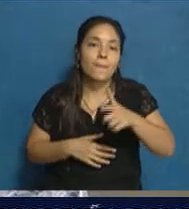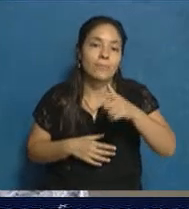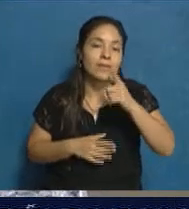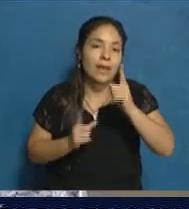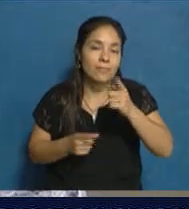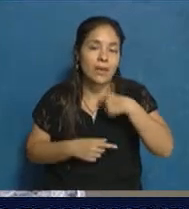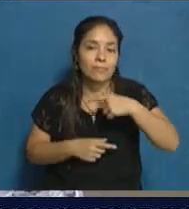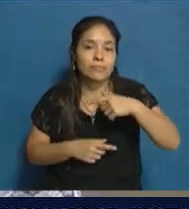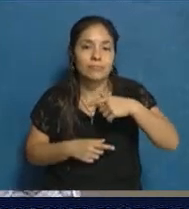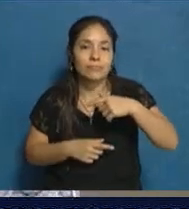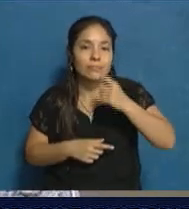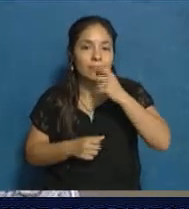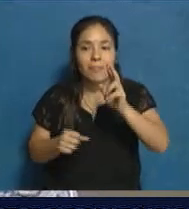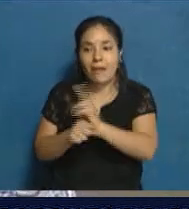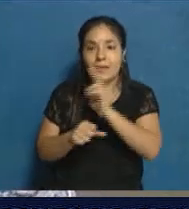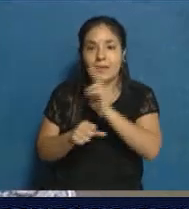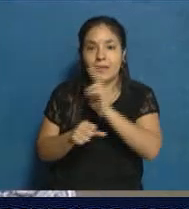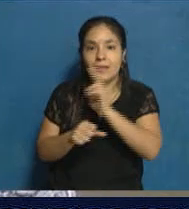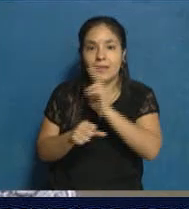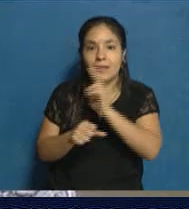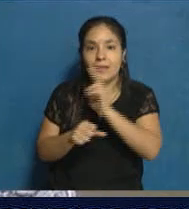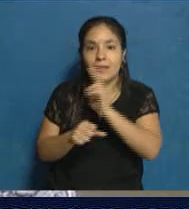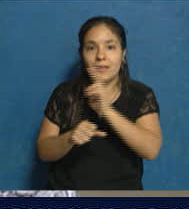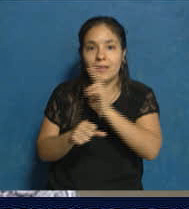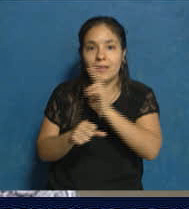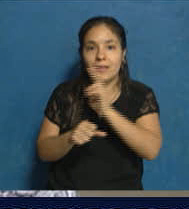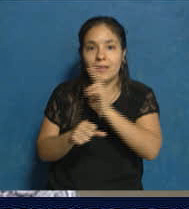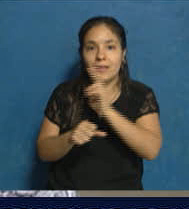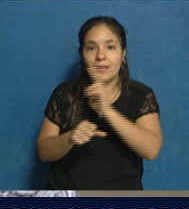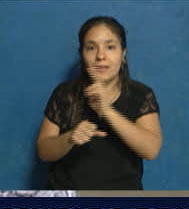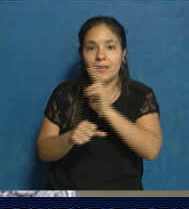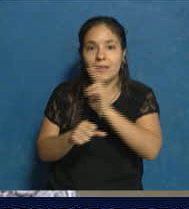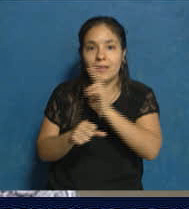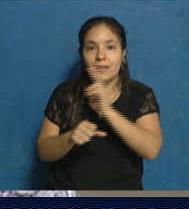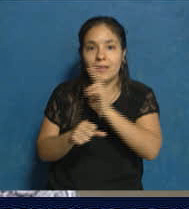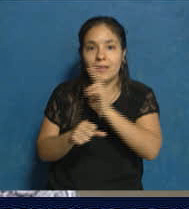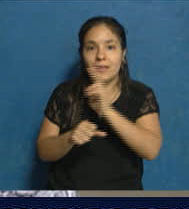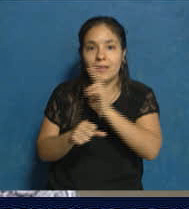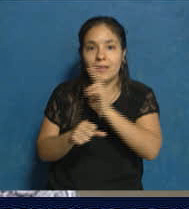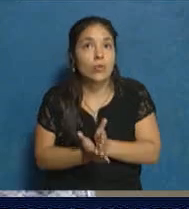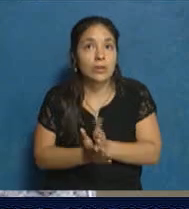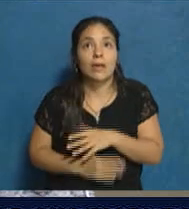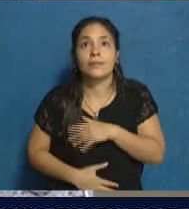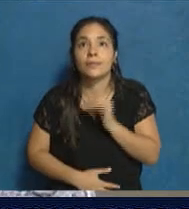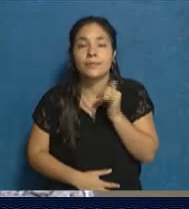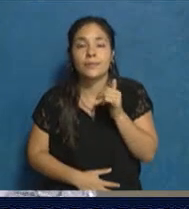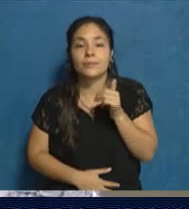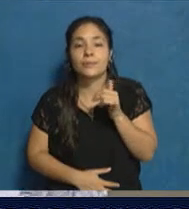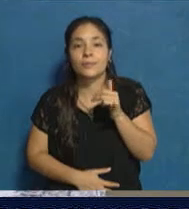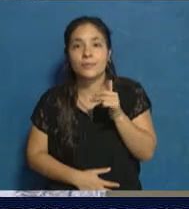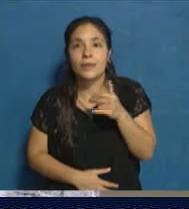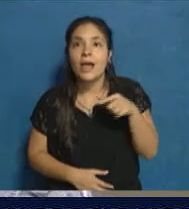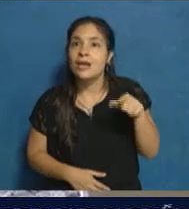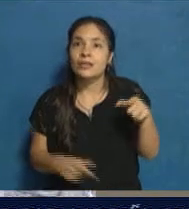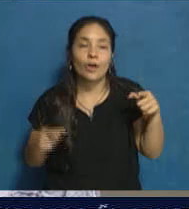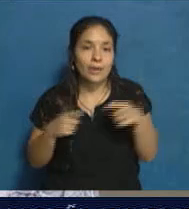equipo para acompañarla y para tratar de identificar a esta persona, y a partir de ahí la multa. Exacto, la idea es poder como trabajar